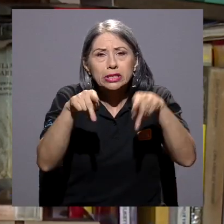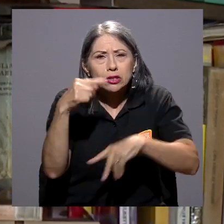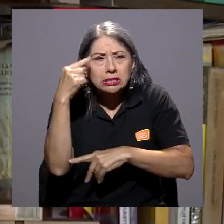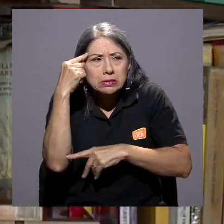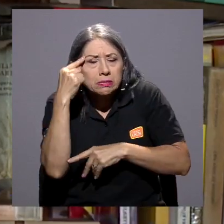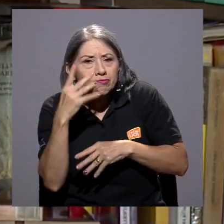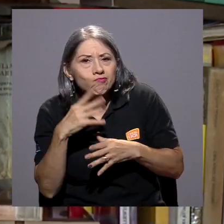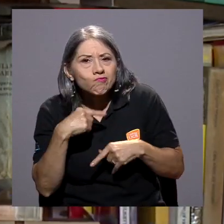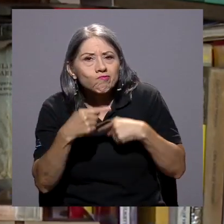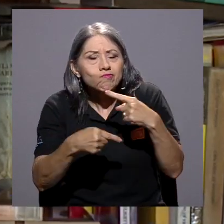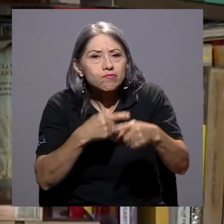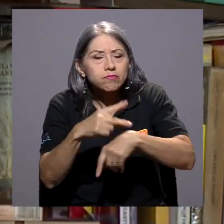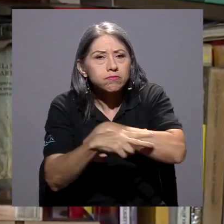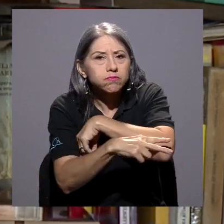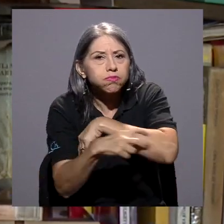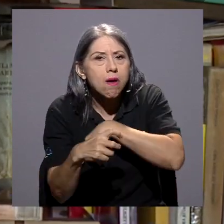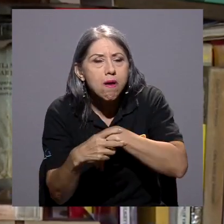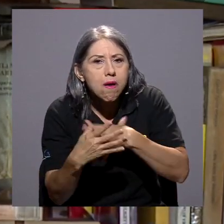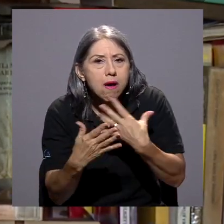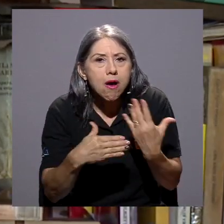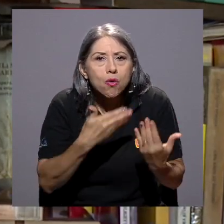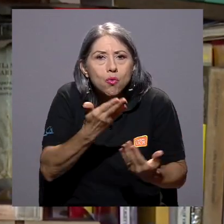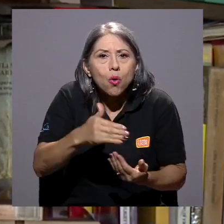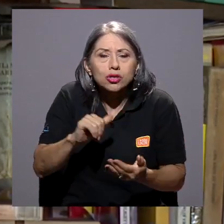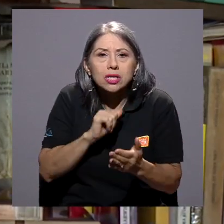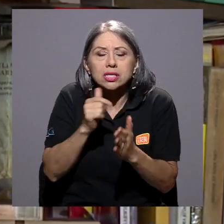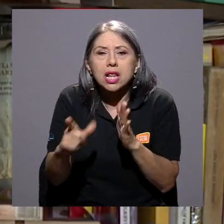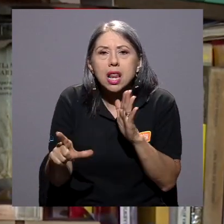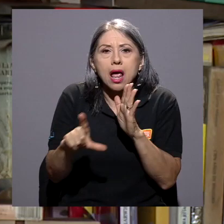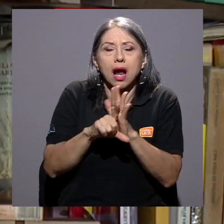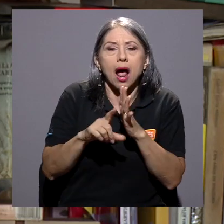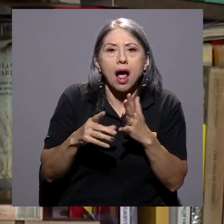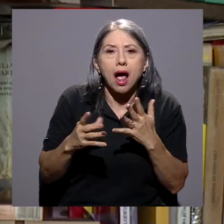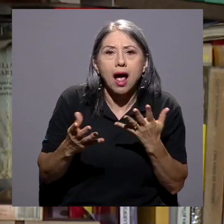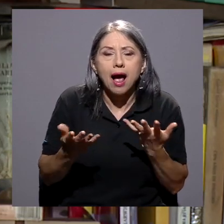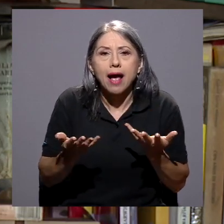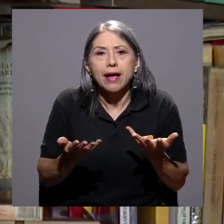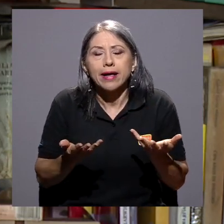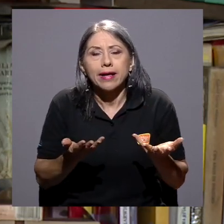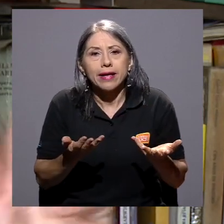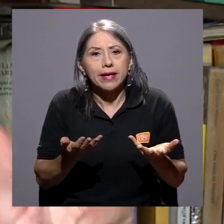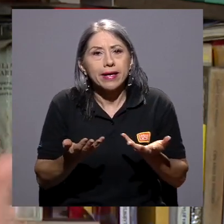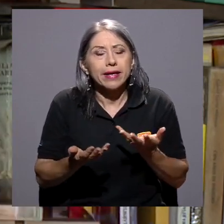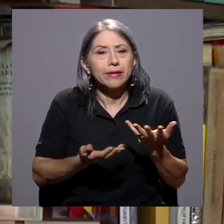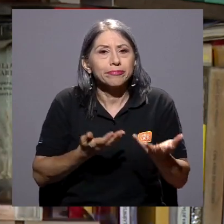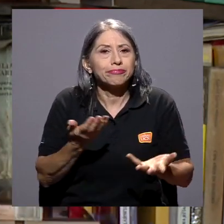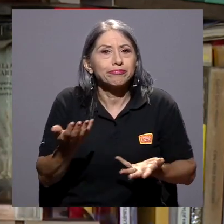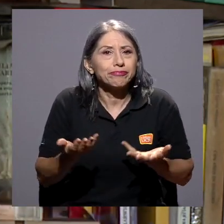delincuencia, ¿verdad? Genera necesidades de acceder a ciertos